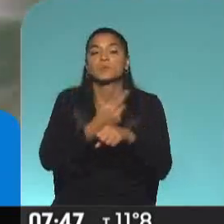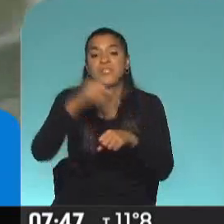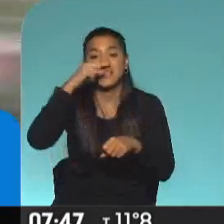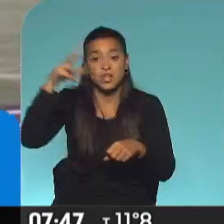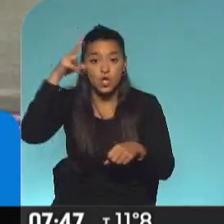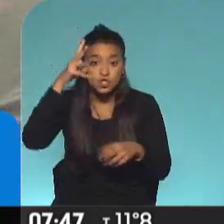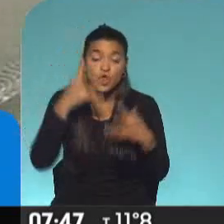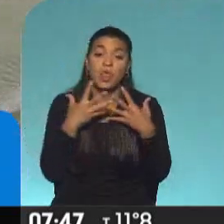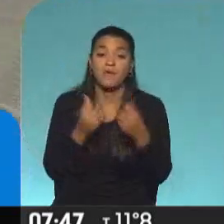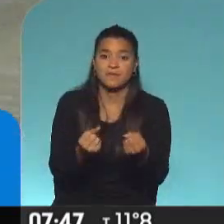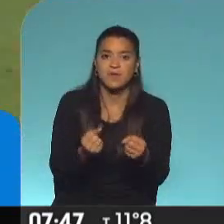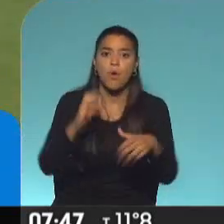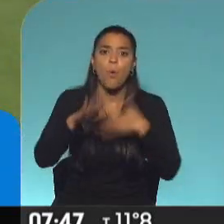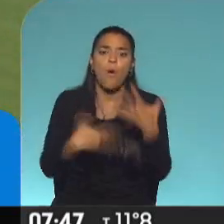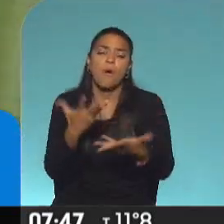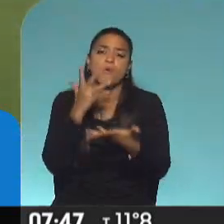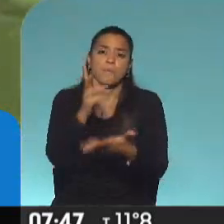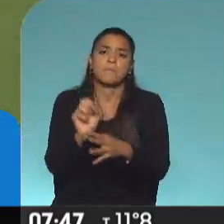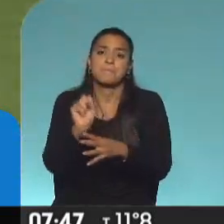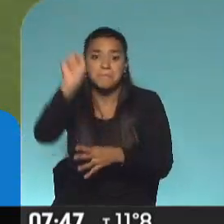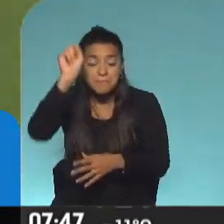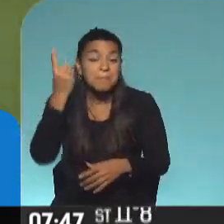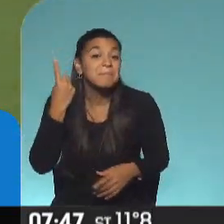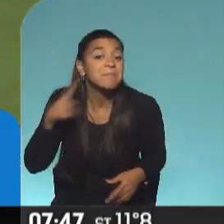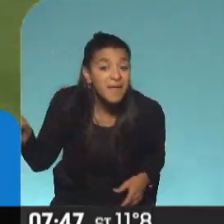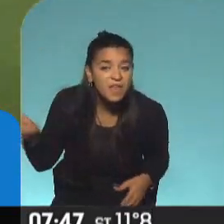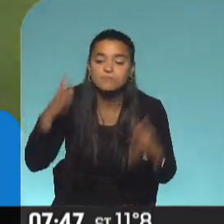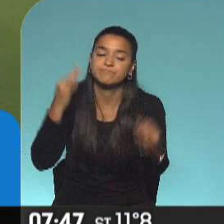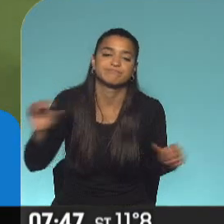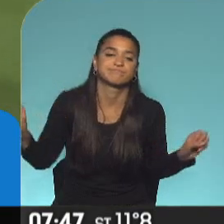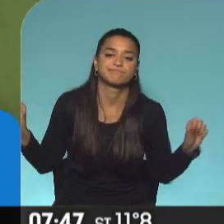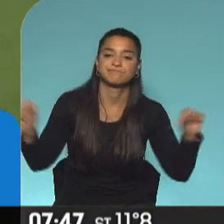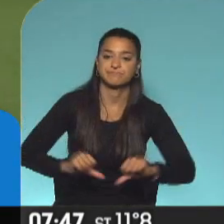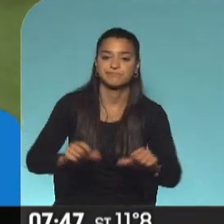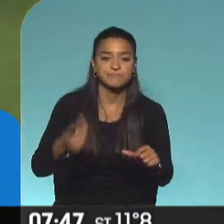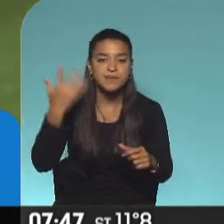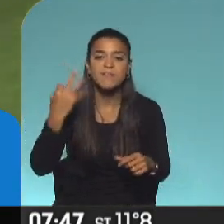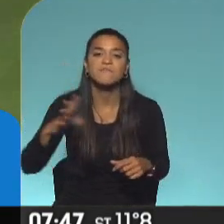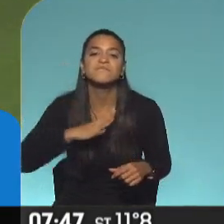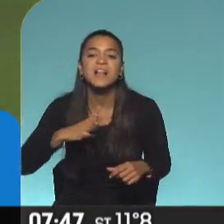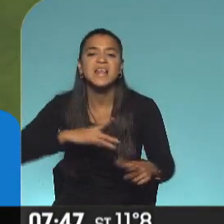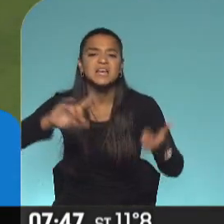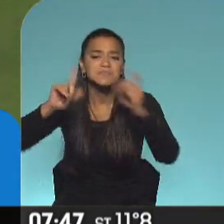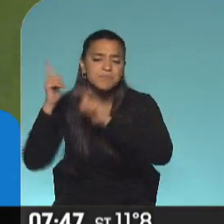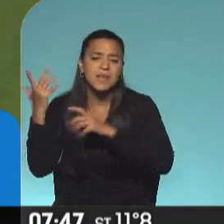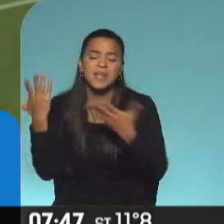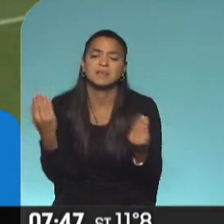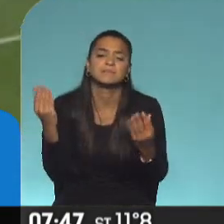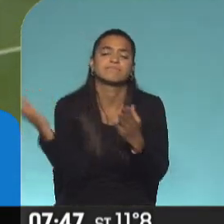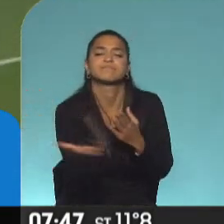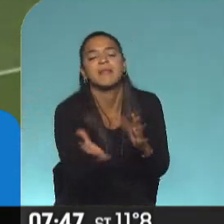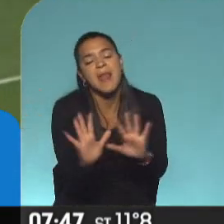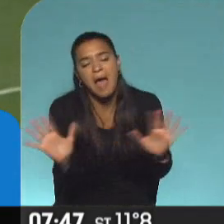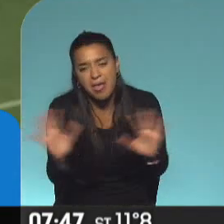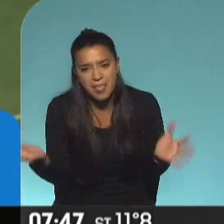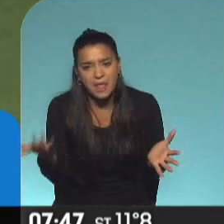Defensa jugaba la Copa Libertadores de América, pero llegó la fatalidad. Eso que le dicen falta de experiencia, no se le puede achacar nada. No,